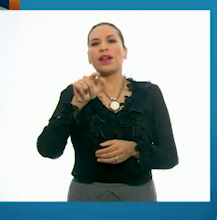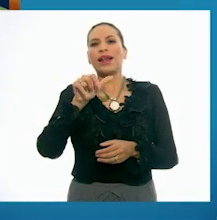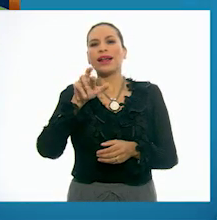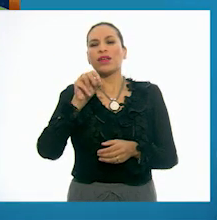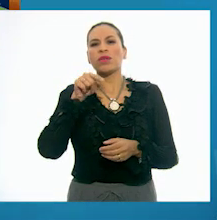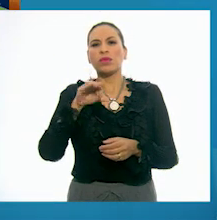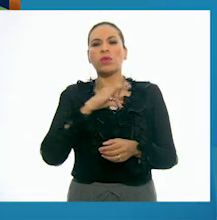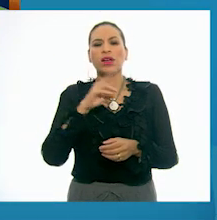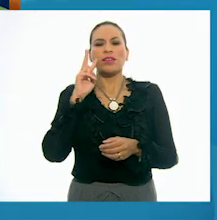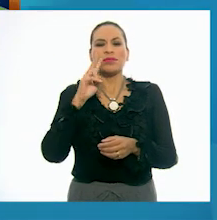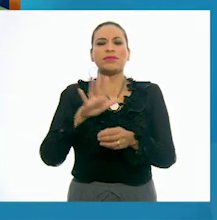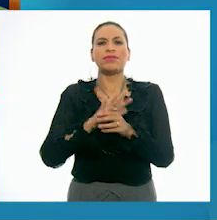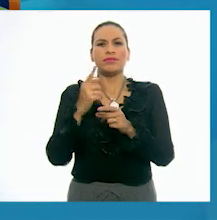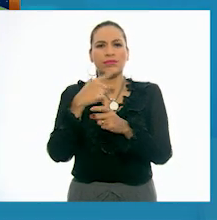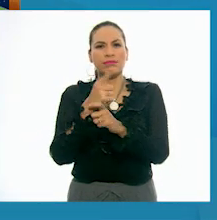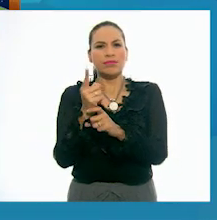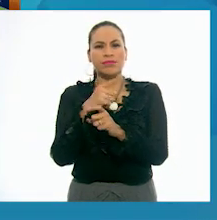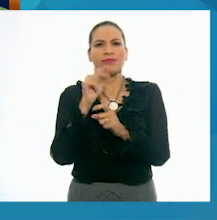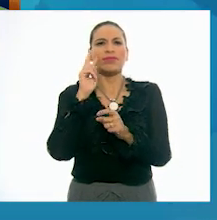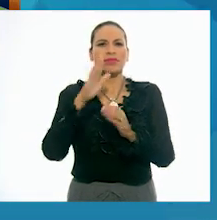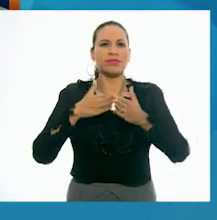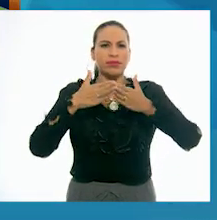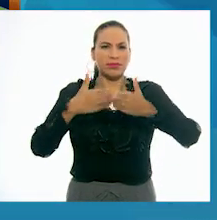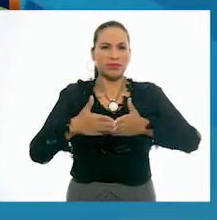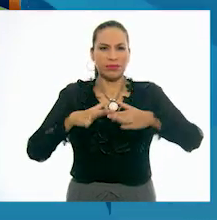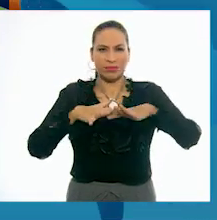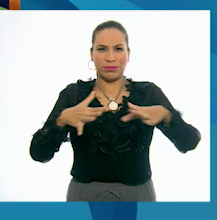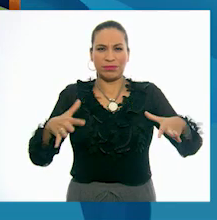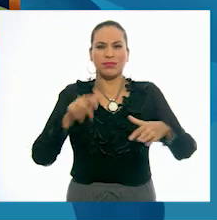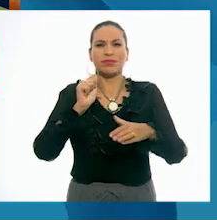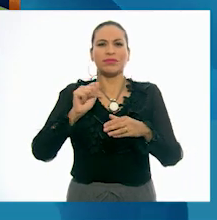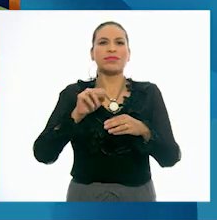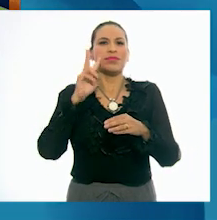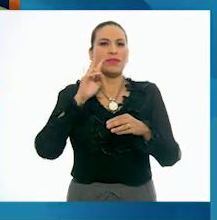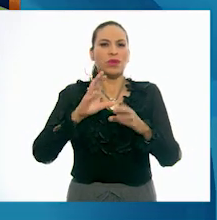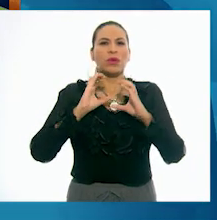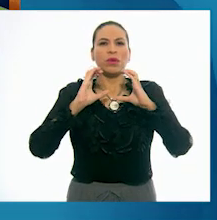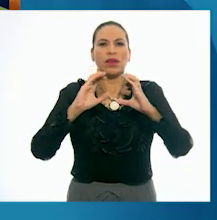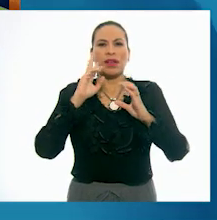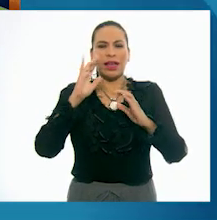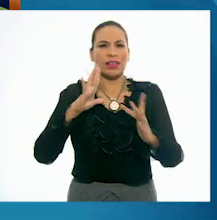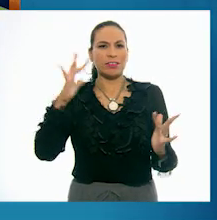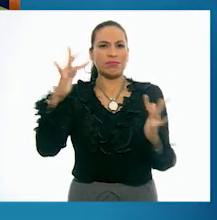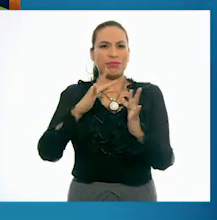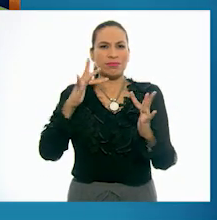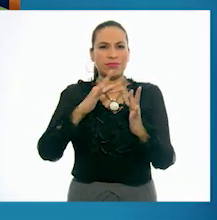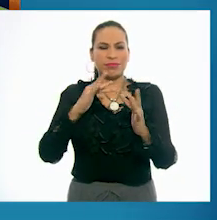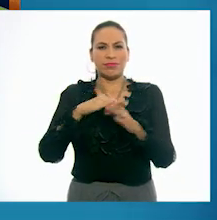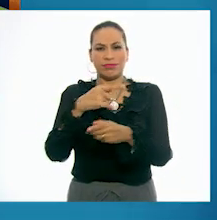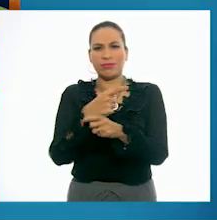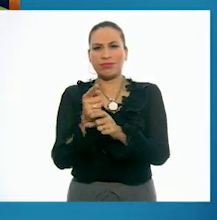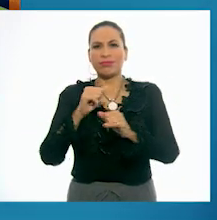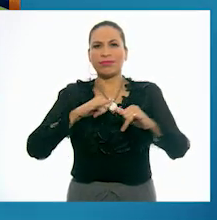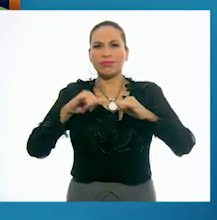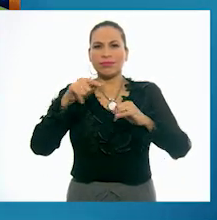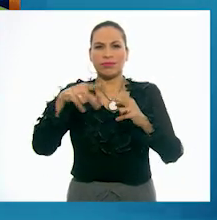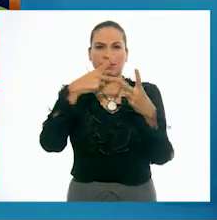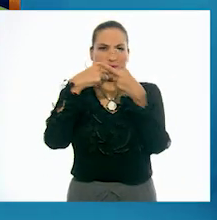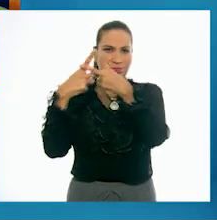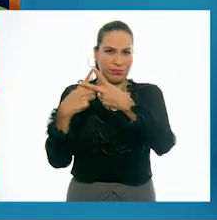cual podía determinarse la posición de un barco en el mar con base en una cuidadosa relación de medidas entre los